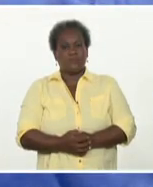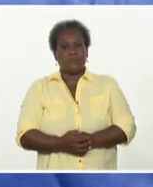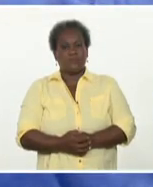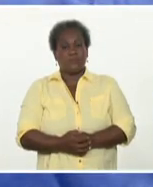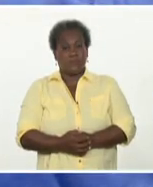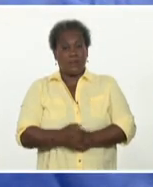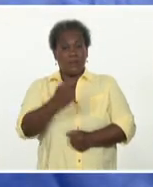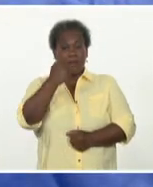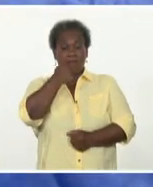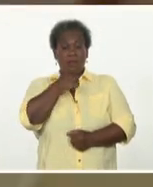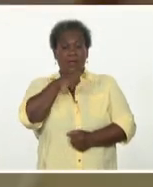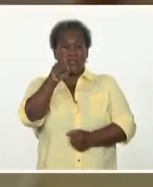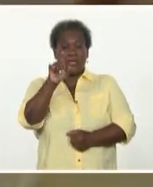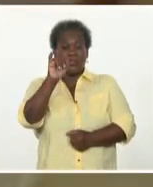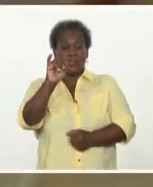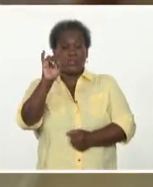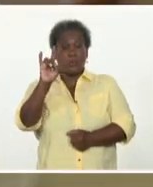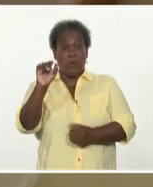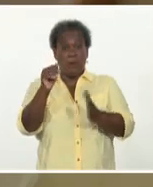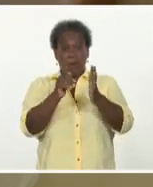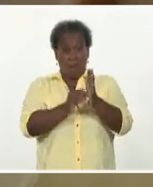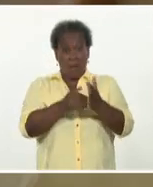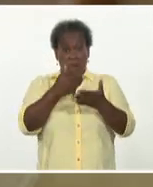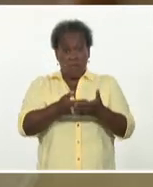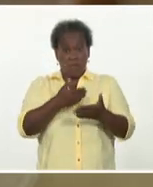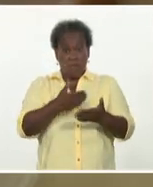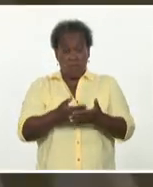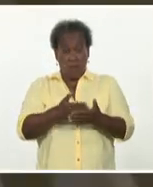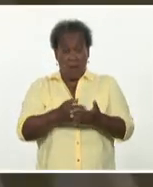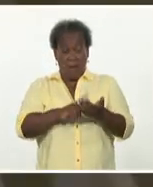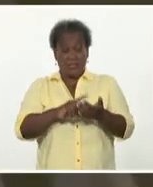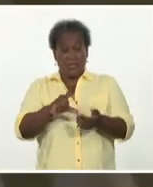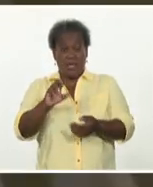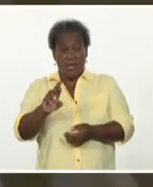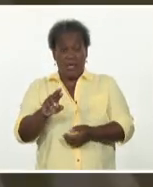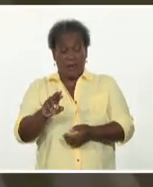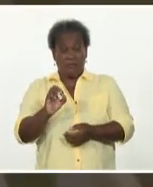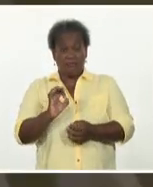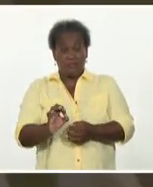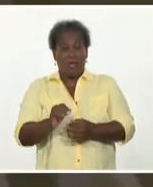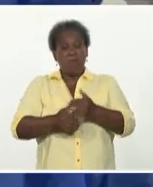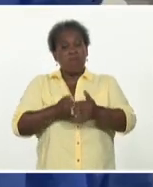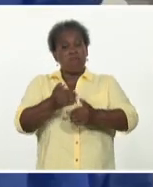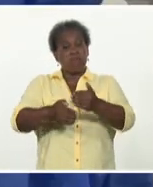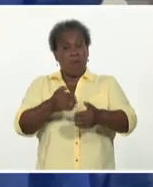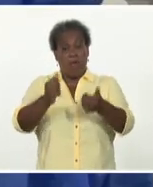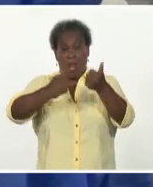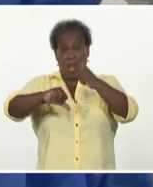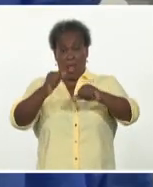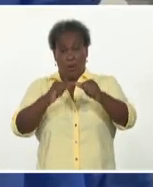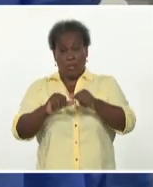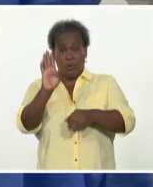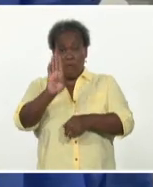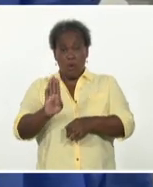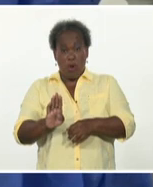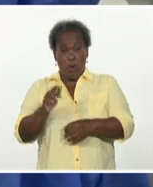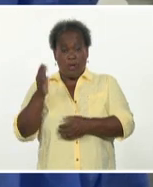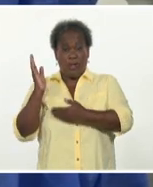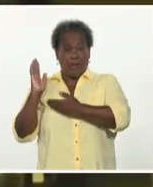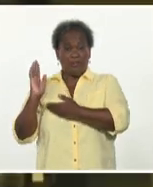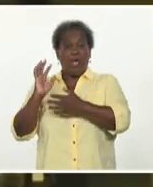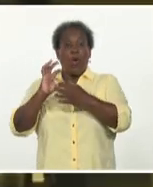Más de 169.000 muestras para PCR en tiempo real han sido procesadas en el Laboratorio de Biología Molecular